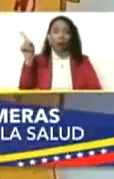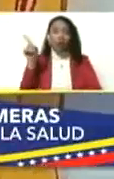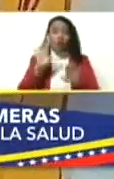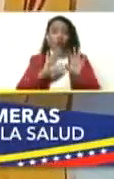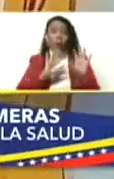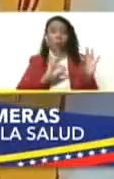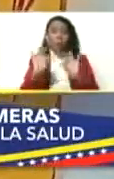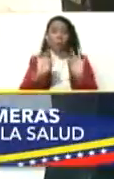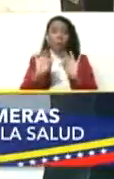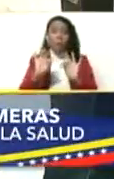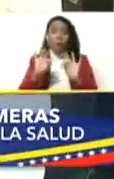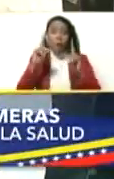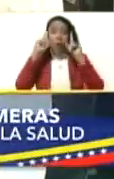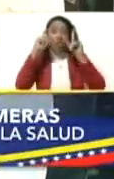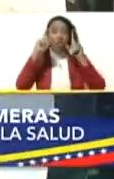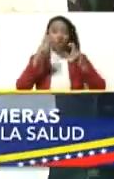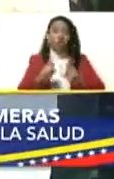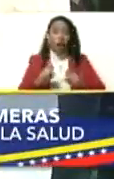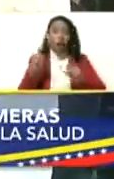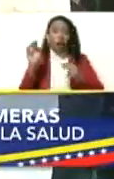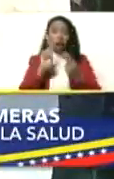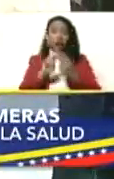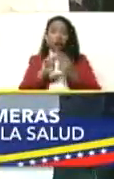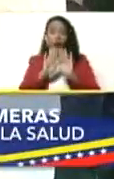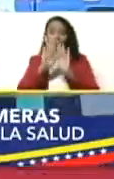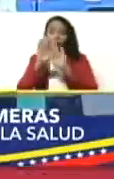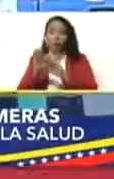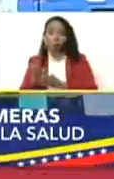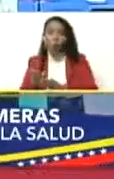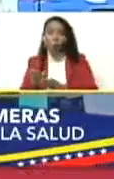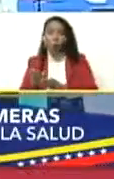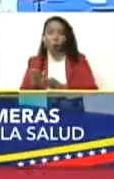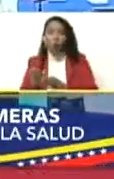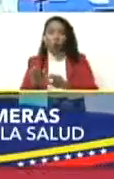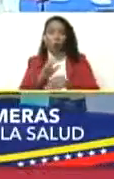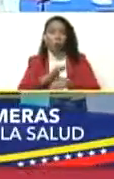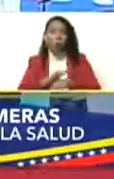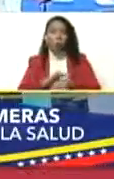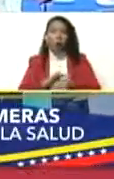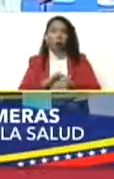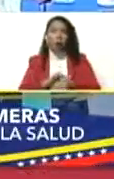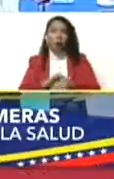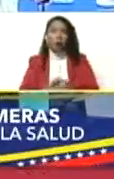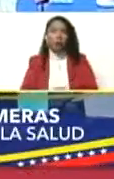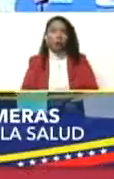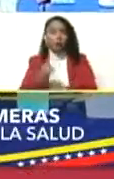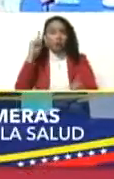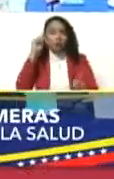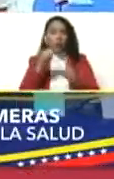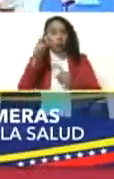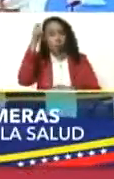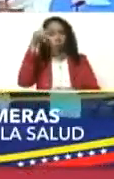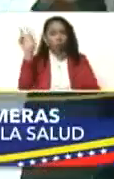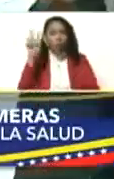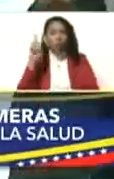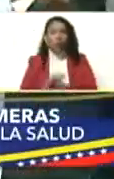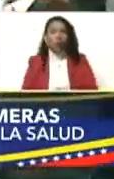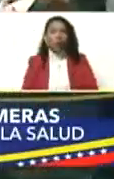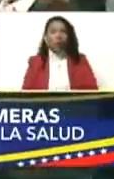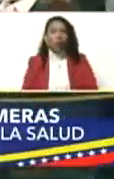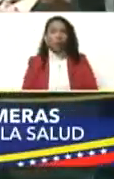sus conocimientos en el fortalecimiento de la atención médica y asistencial hacia el pueblo de Venezuela,